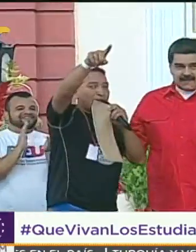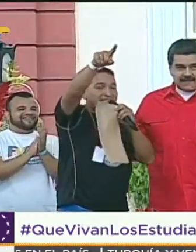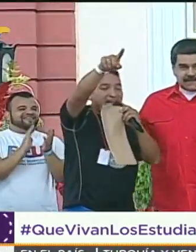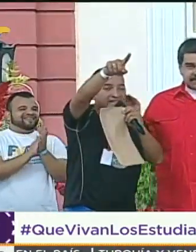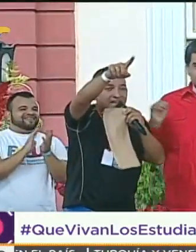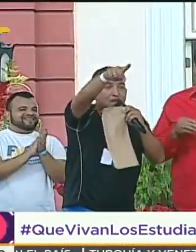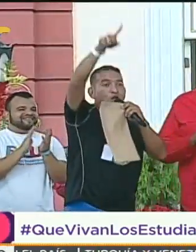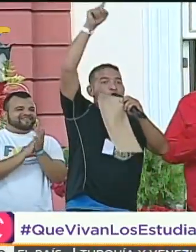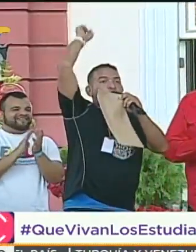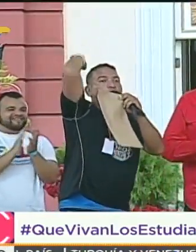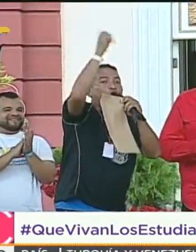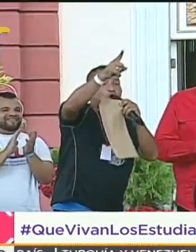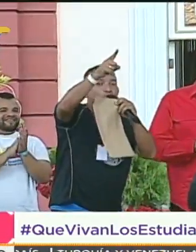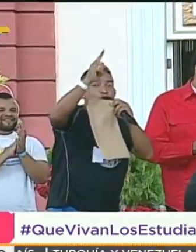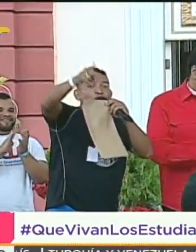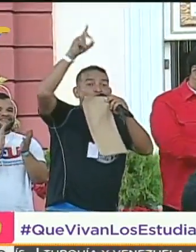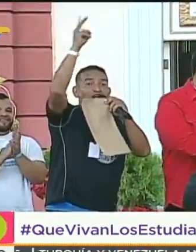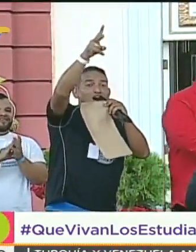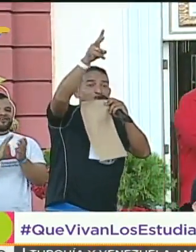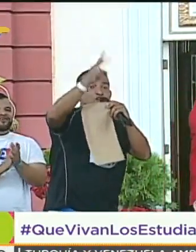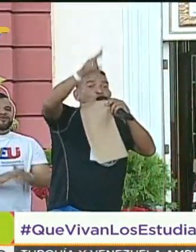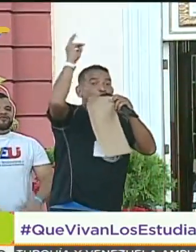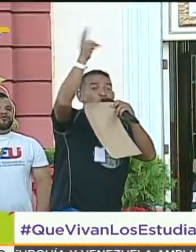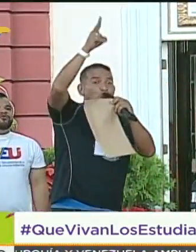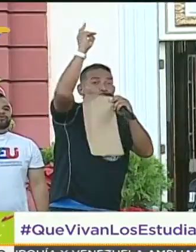Vamos a cantar con el presidente.